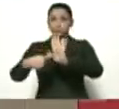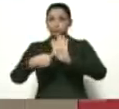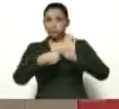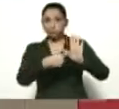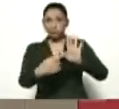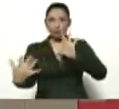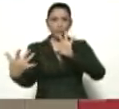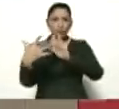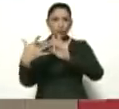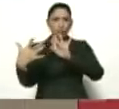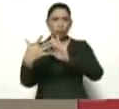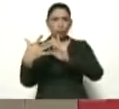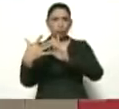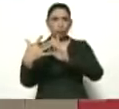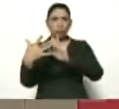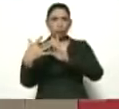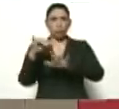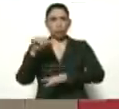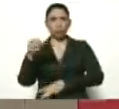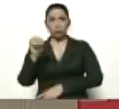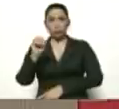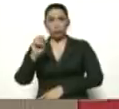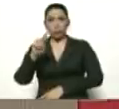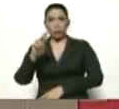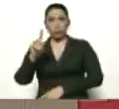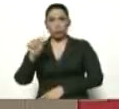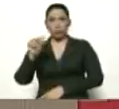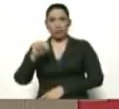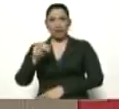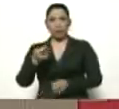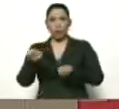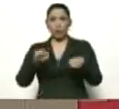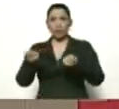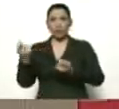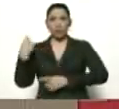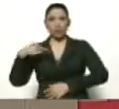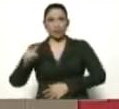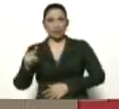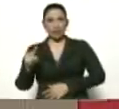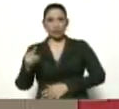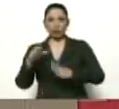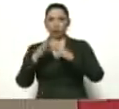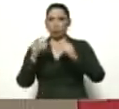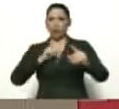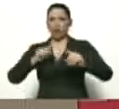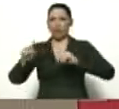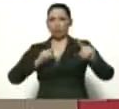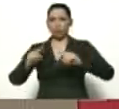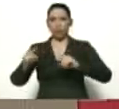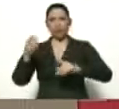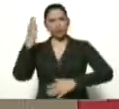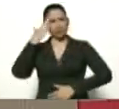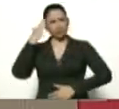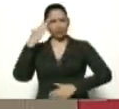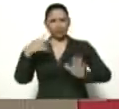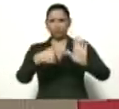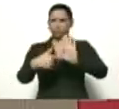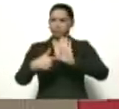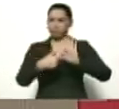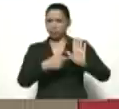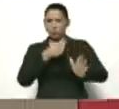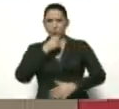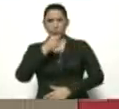relación de jordan woodrow y la coordinación que tenía de todas esas acciones ya se había demostrado con una